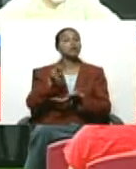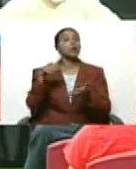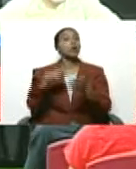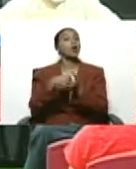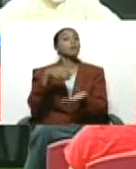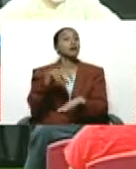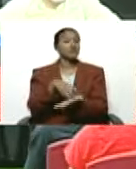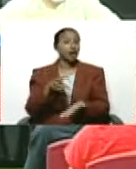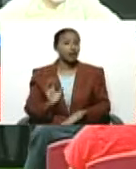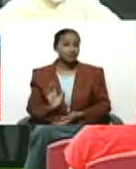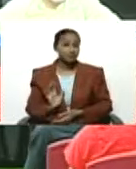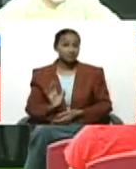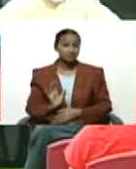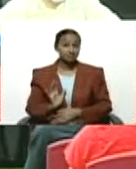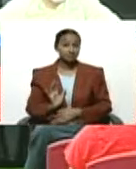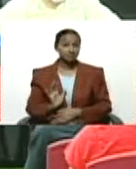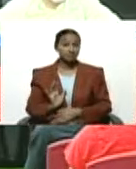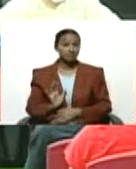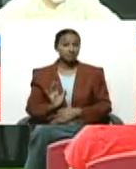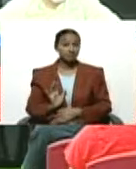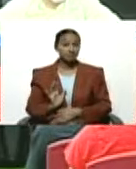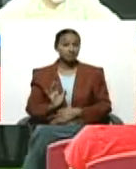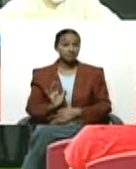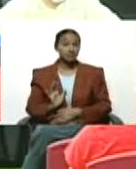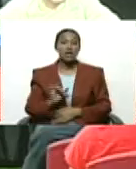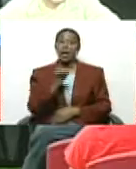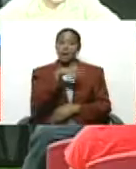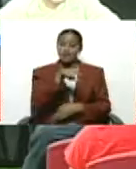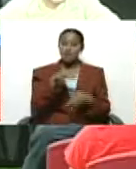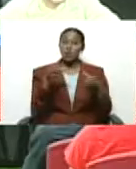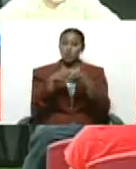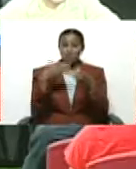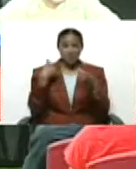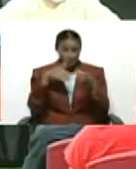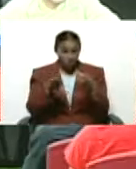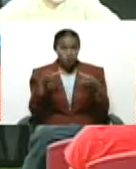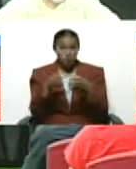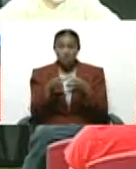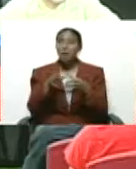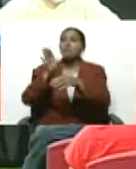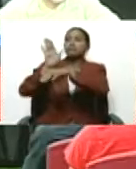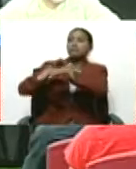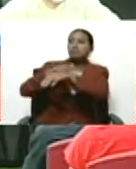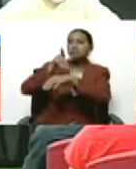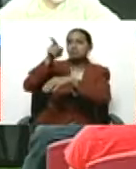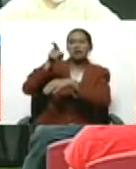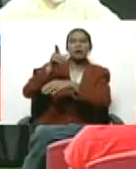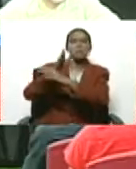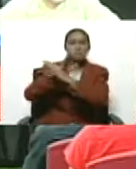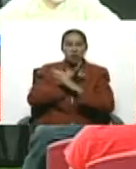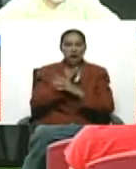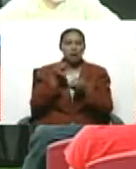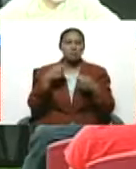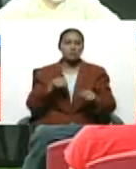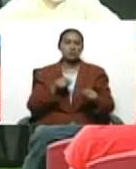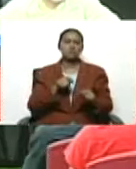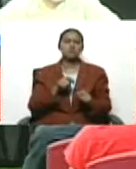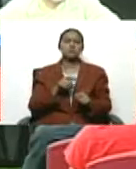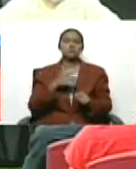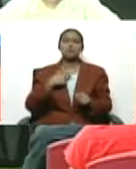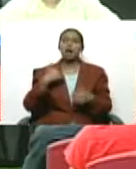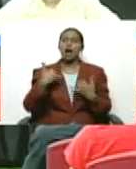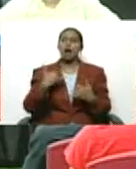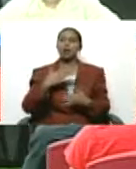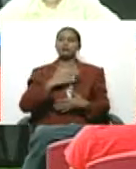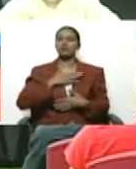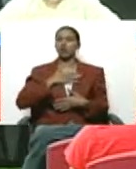¿Ah? Y pidieron sanciones en el 2015 y ahora se aparecen. No, yo estoy aquí junto al pueblo y vengo a pedir